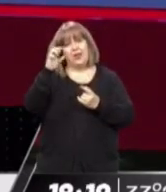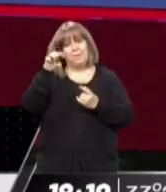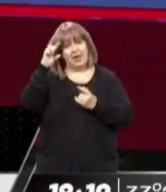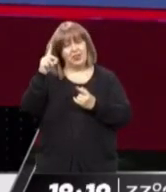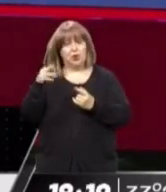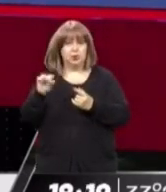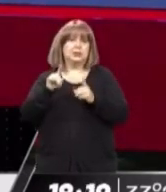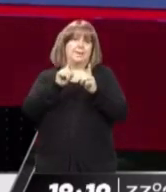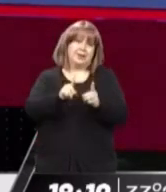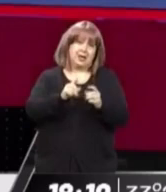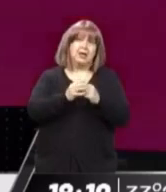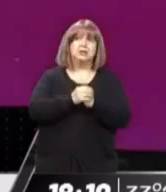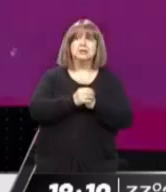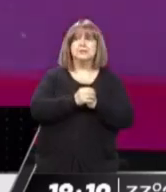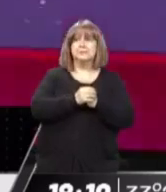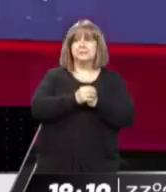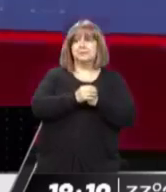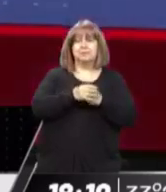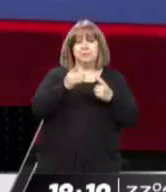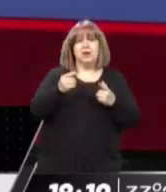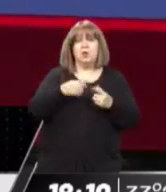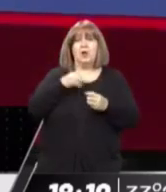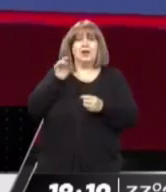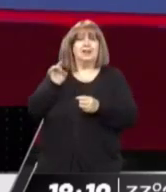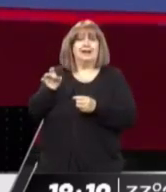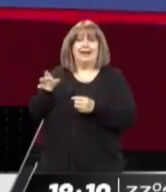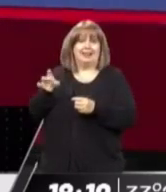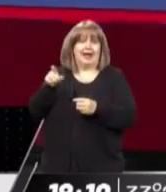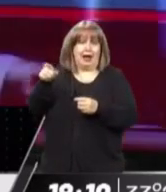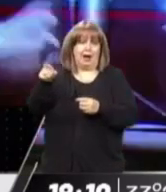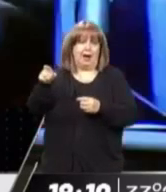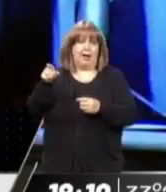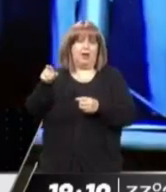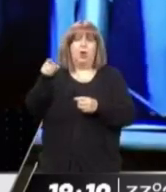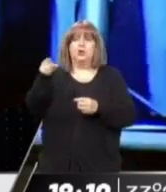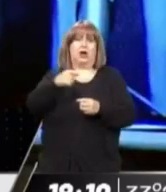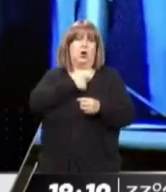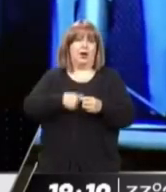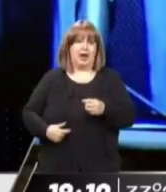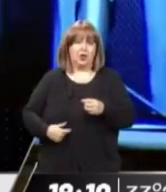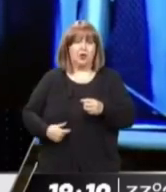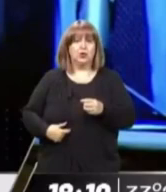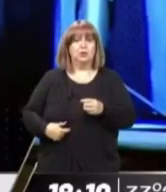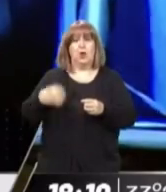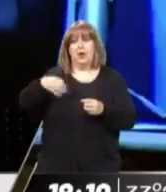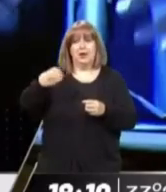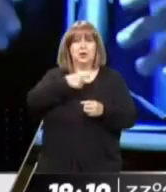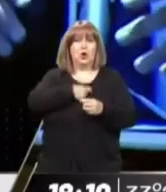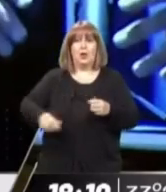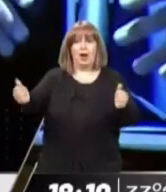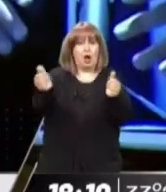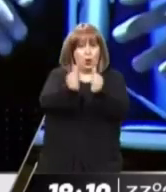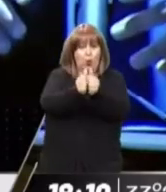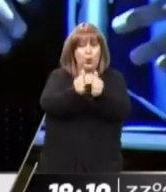que habló de Porte Suelo y lo criticó al gobernador por no ir al acto, lo hicieron reaccionar. Hoy hubo una entrevista extensa, importante,